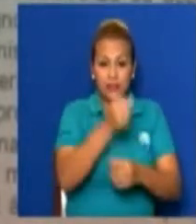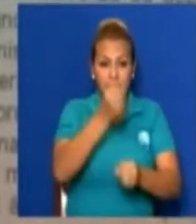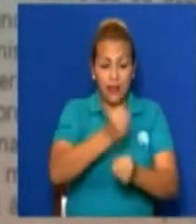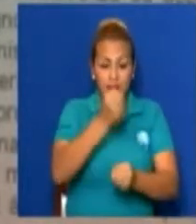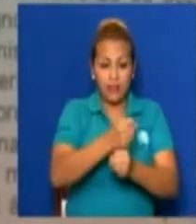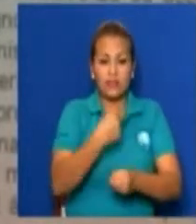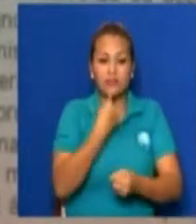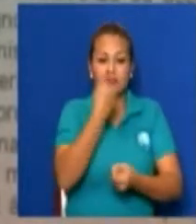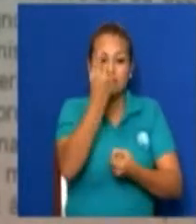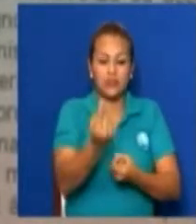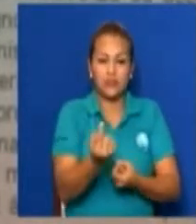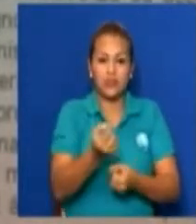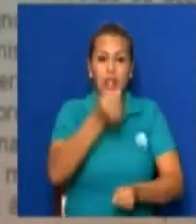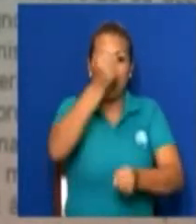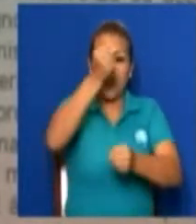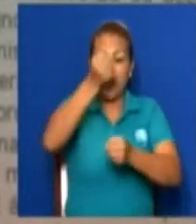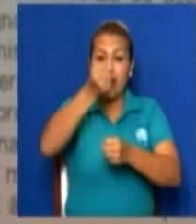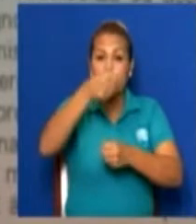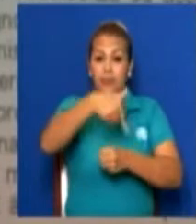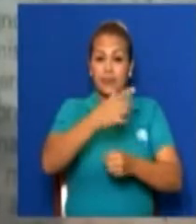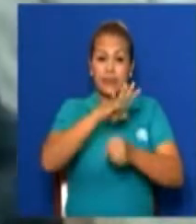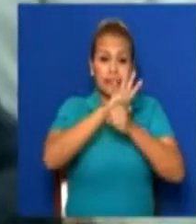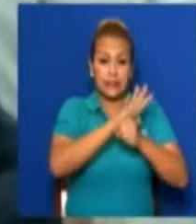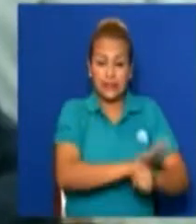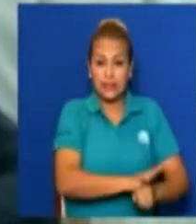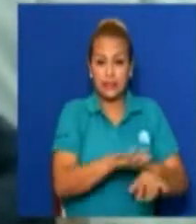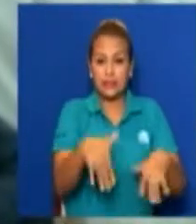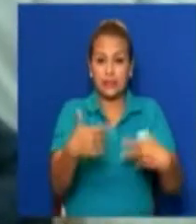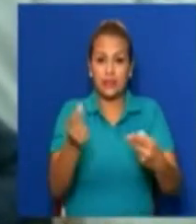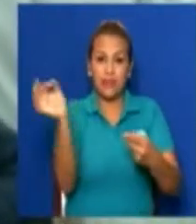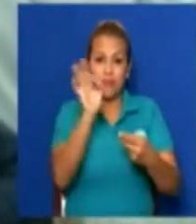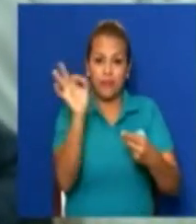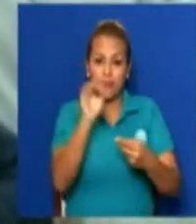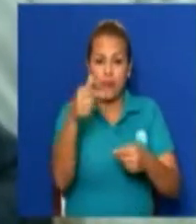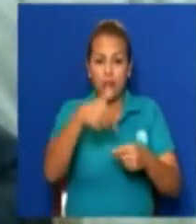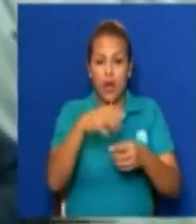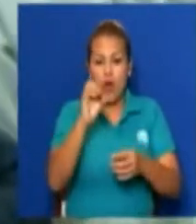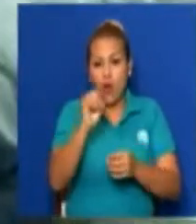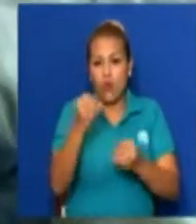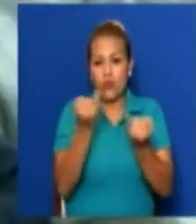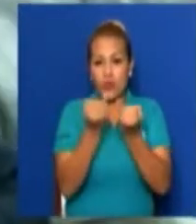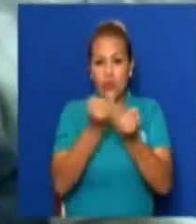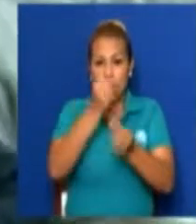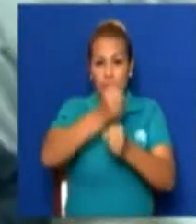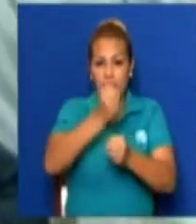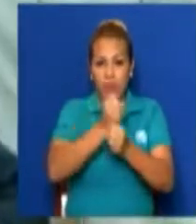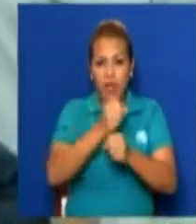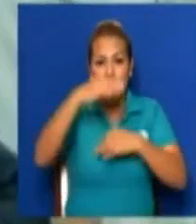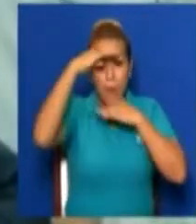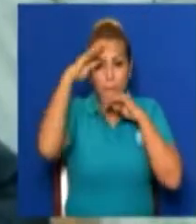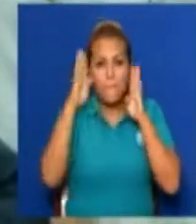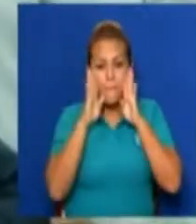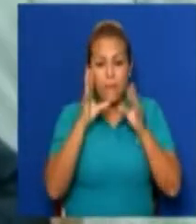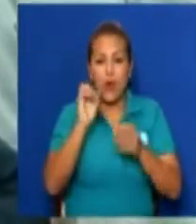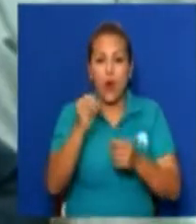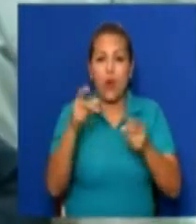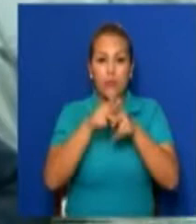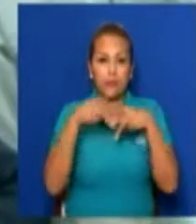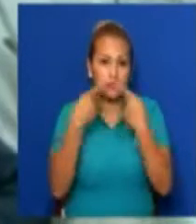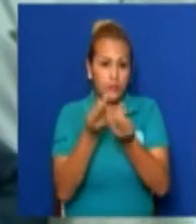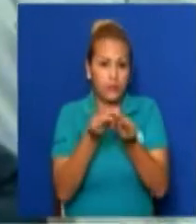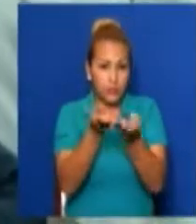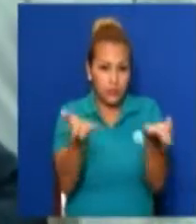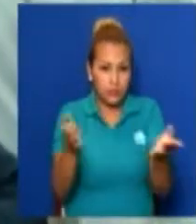que discrimina a las mujeres en los ámbitos o trabajos públicos o privados y que obstaculiza